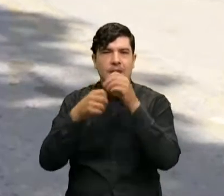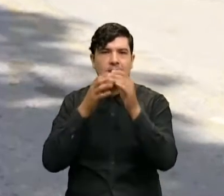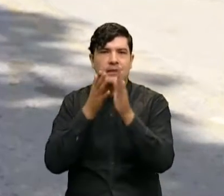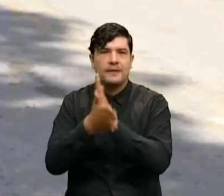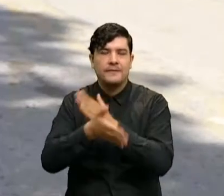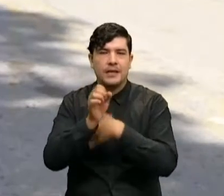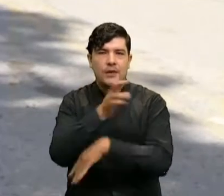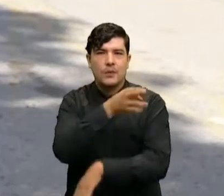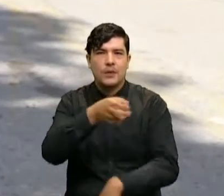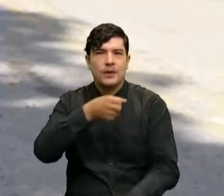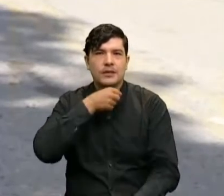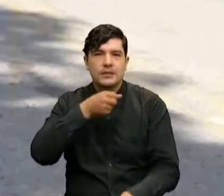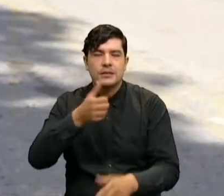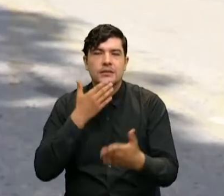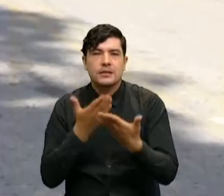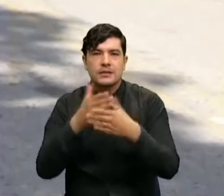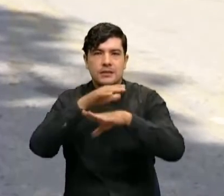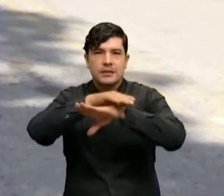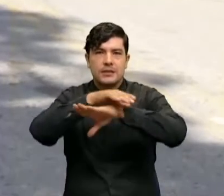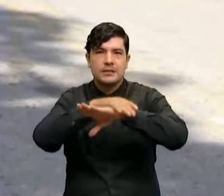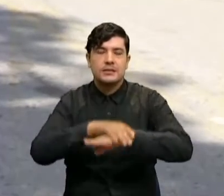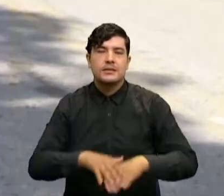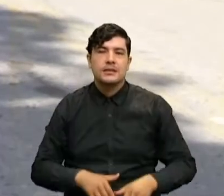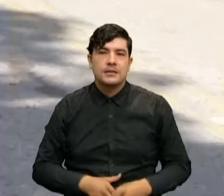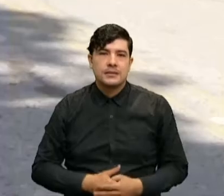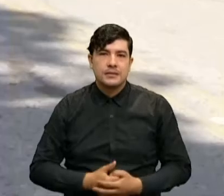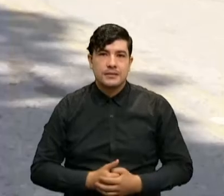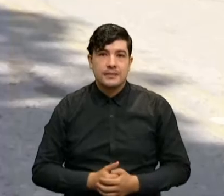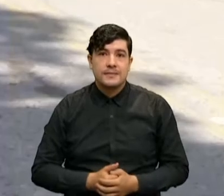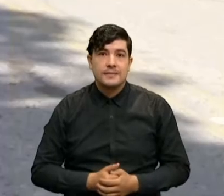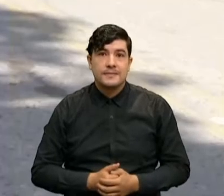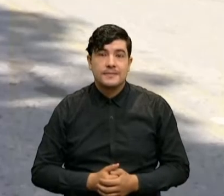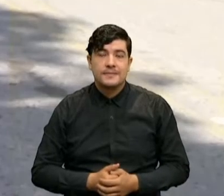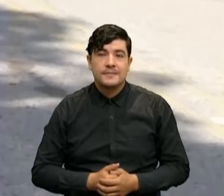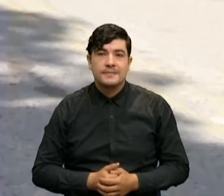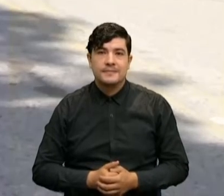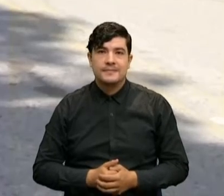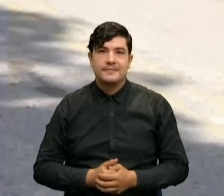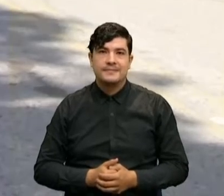información desde el municipio de Ocaña. Tatiana García para Oriente Noticias, estamos informando.